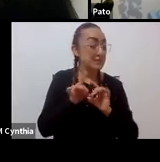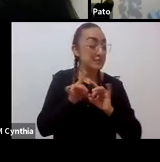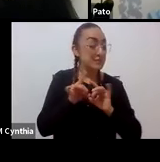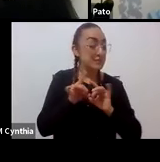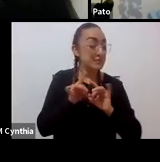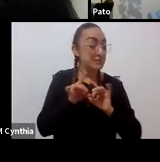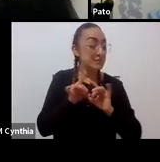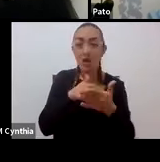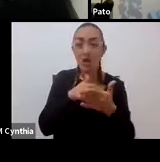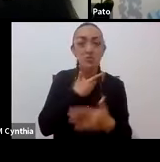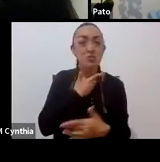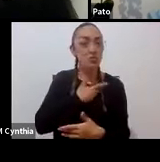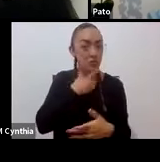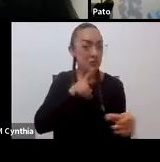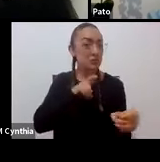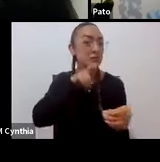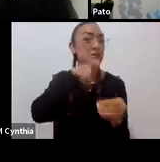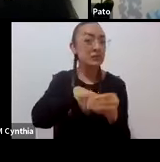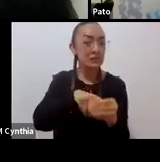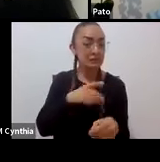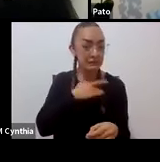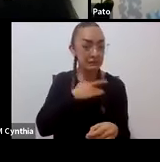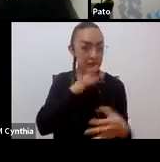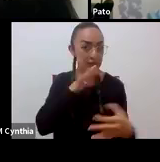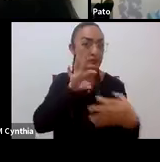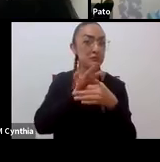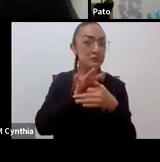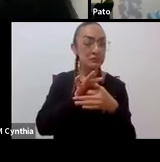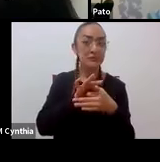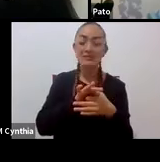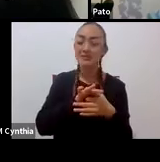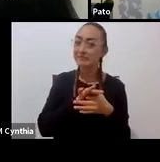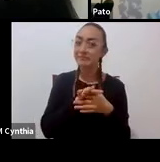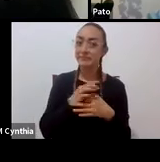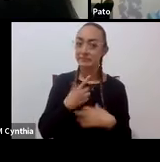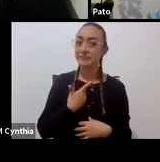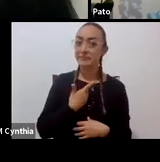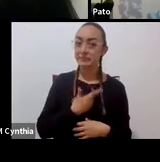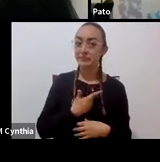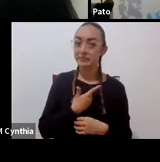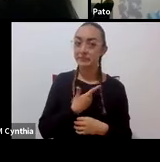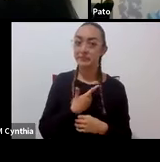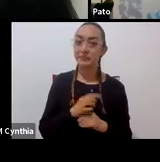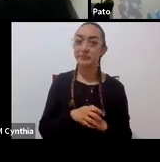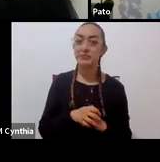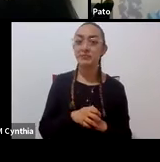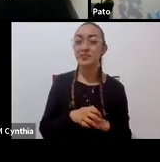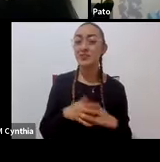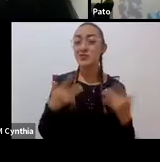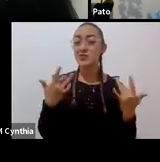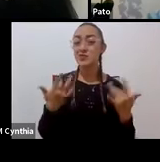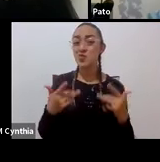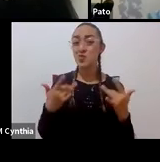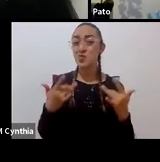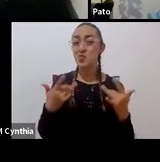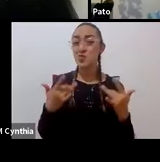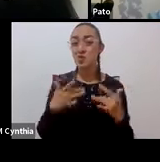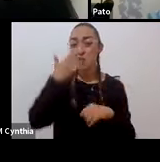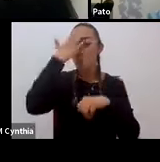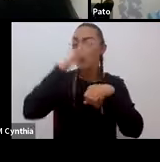vivir. Vivimos con nuestra reserva de placer, no con la de dolor, no con la memoria del dolor, sino con